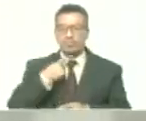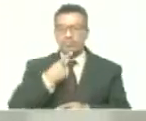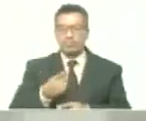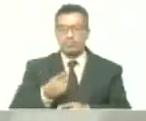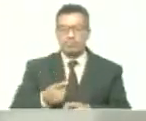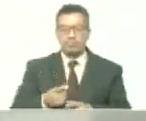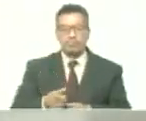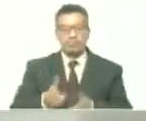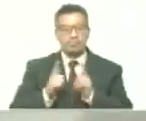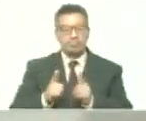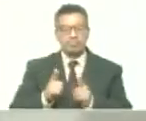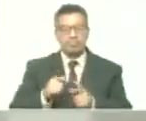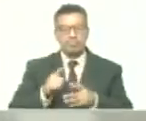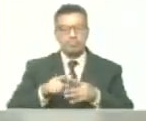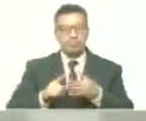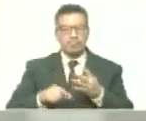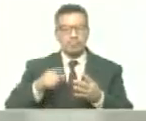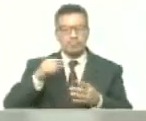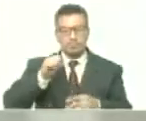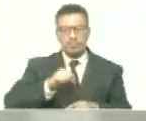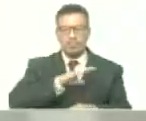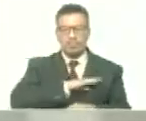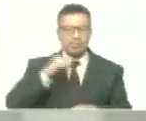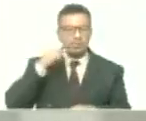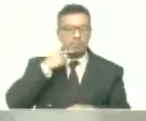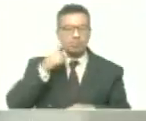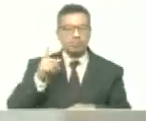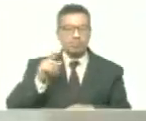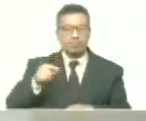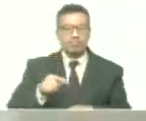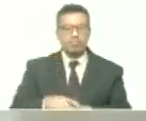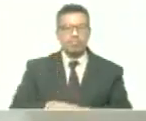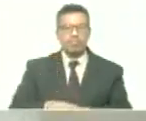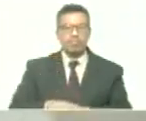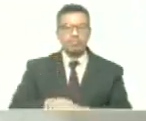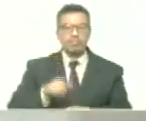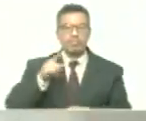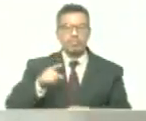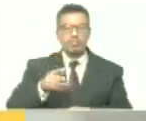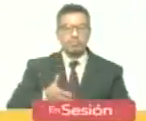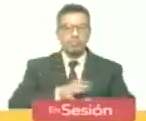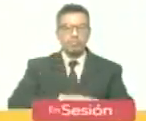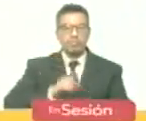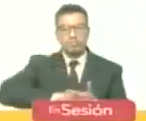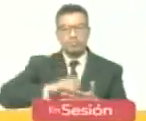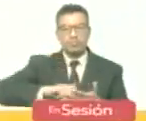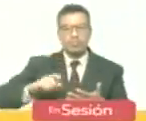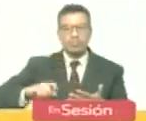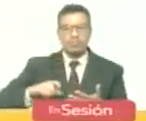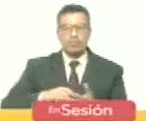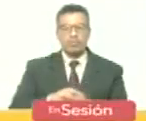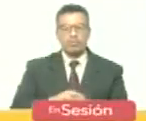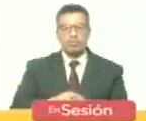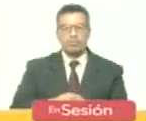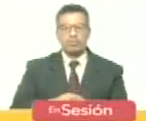vez algo que yo sí considero un insulto, pero es un insulto certero, ese pésimo escritor.